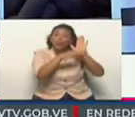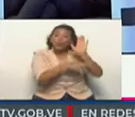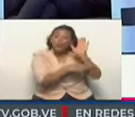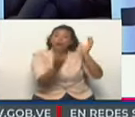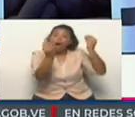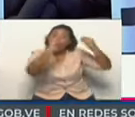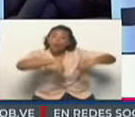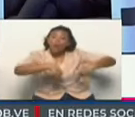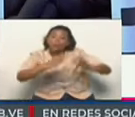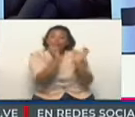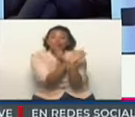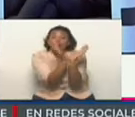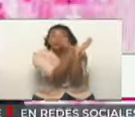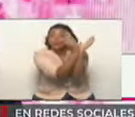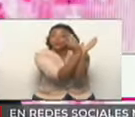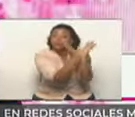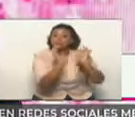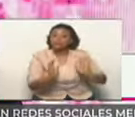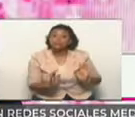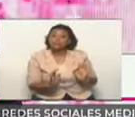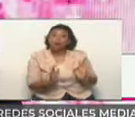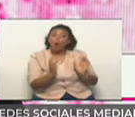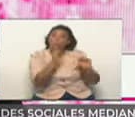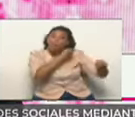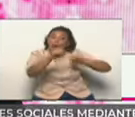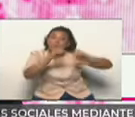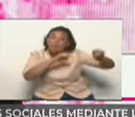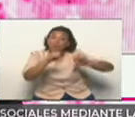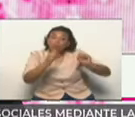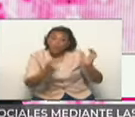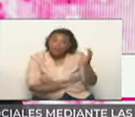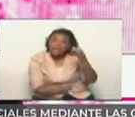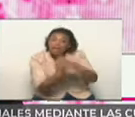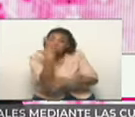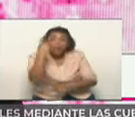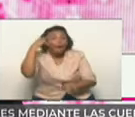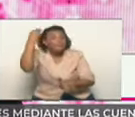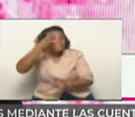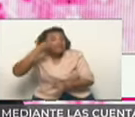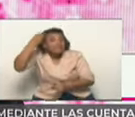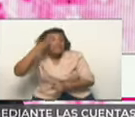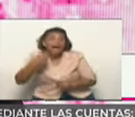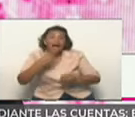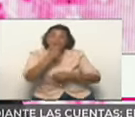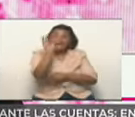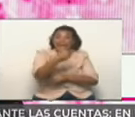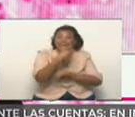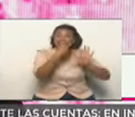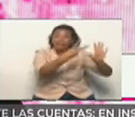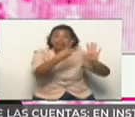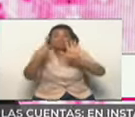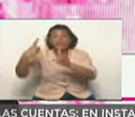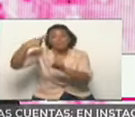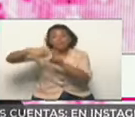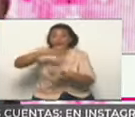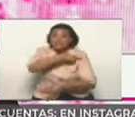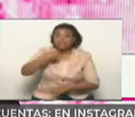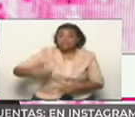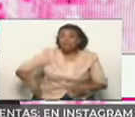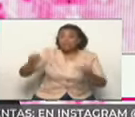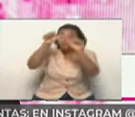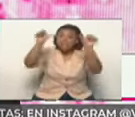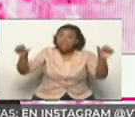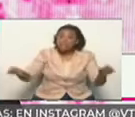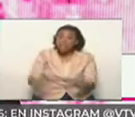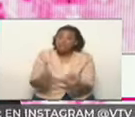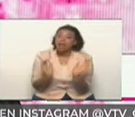de Naciones Unidas. O sea, fue un movimiento nacido, pensado para influir en el sistema de